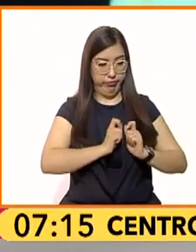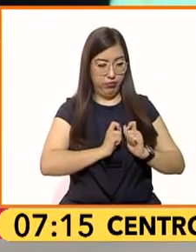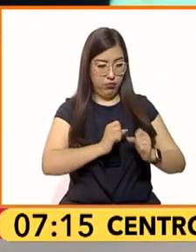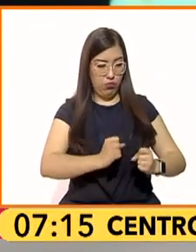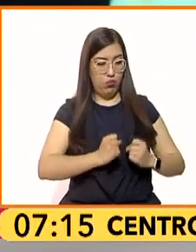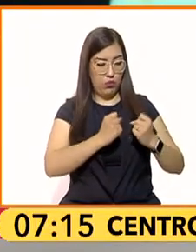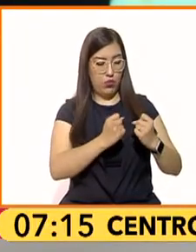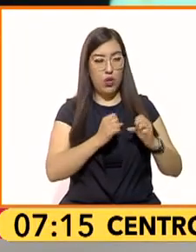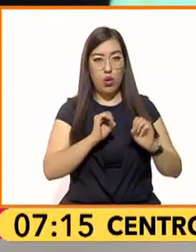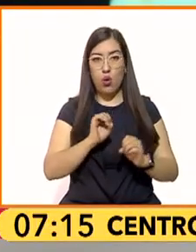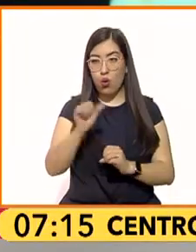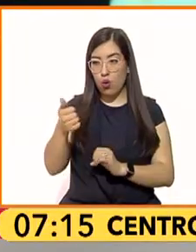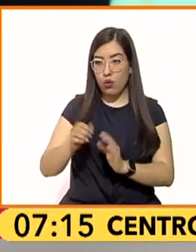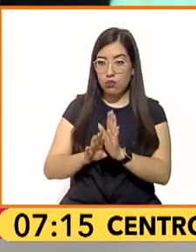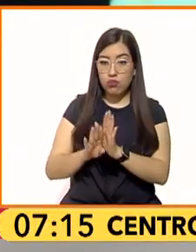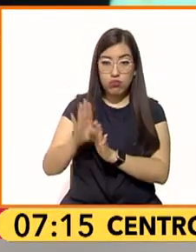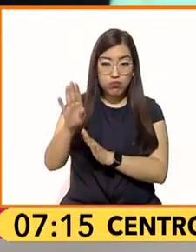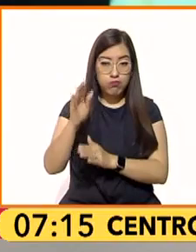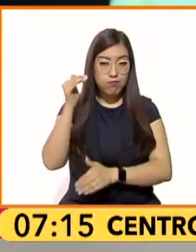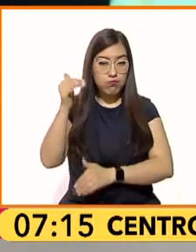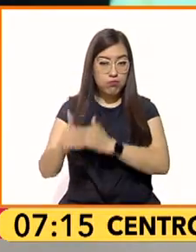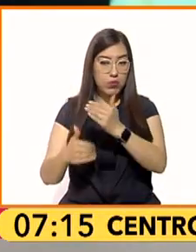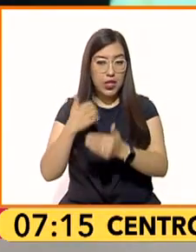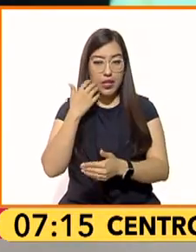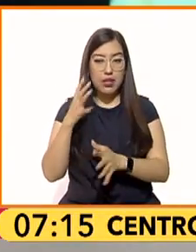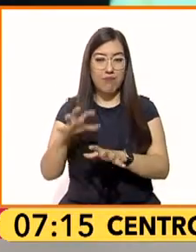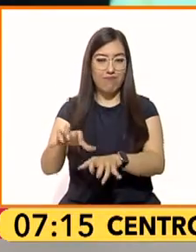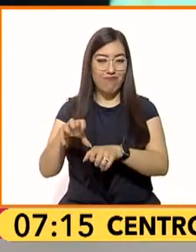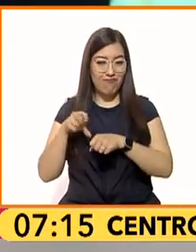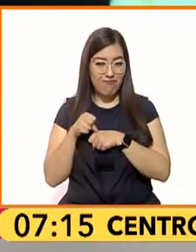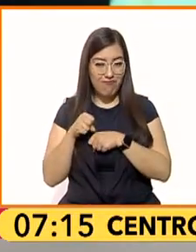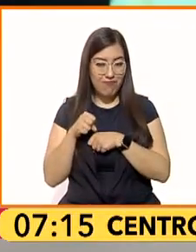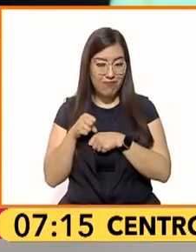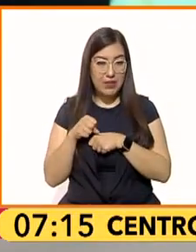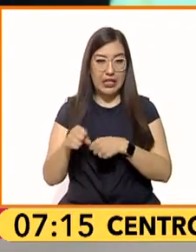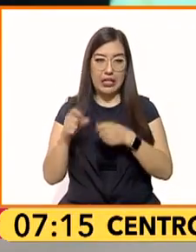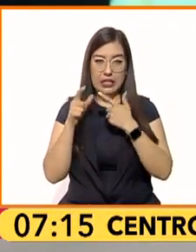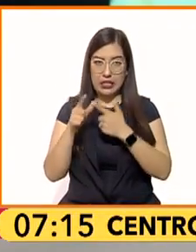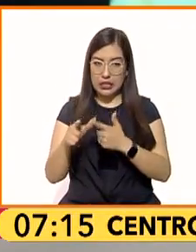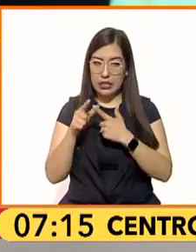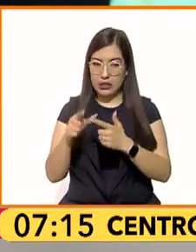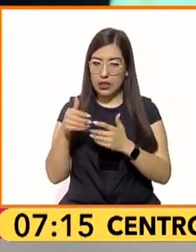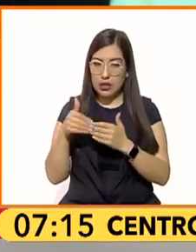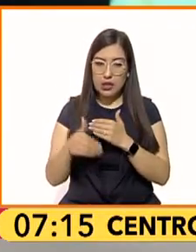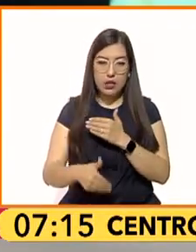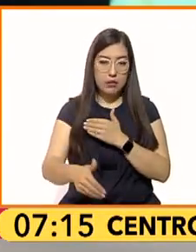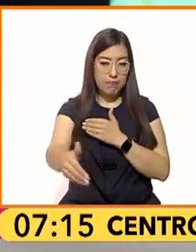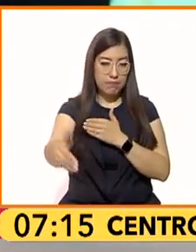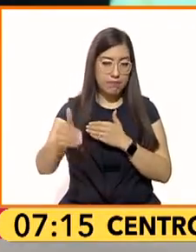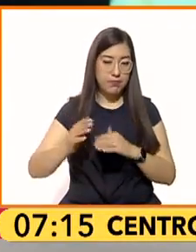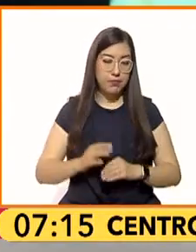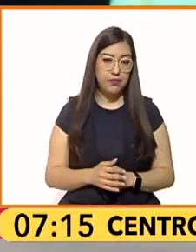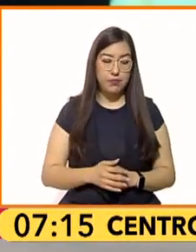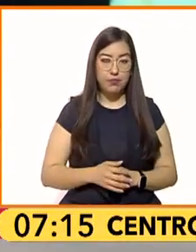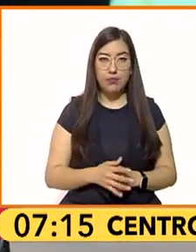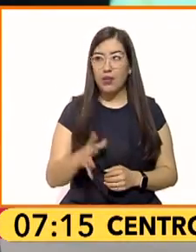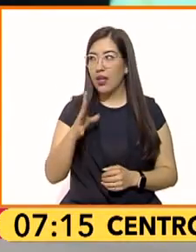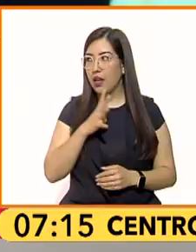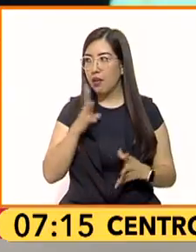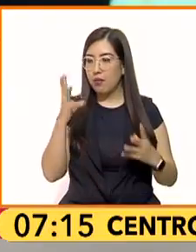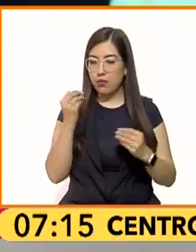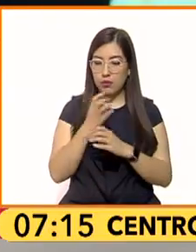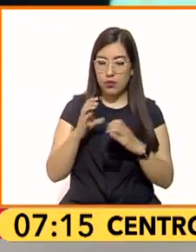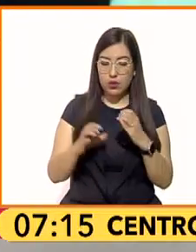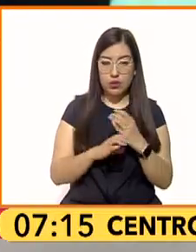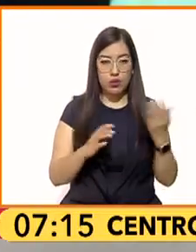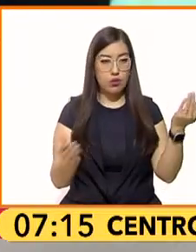o los progresistas quieren retenerlo, ¿no? Es decir, dar continuidad. Entonces, hay muchos matices entre uno y